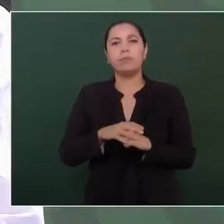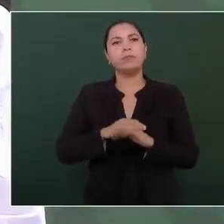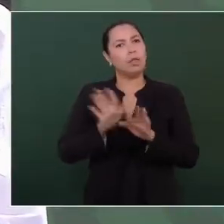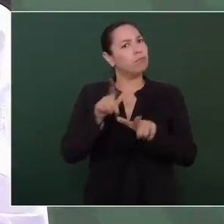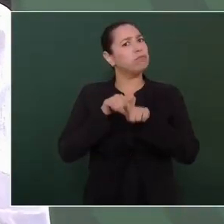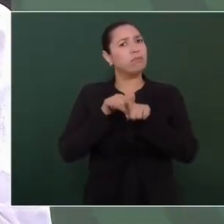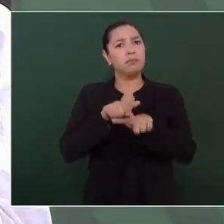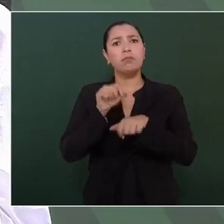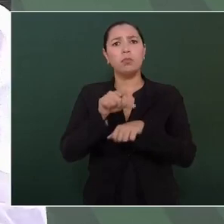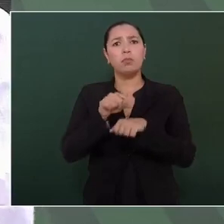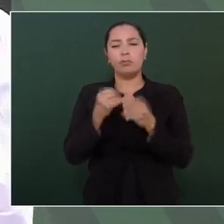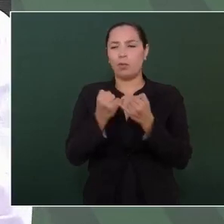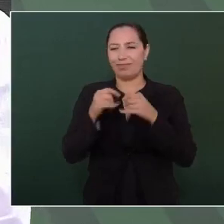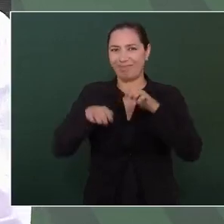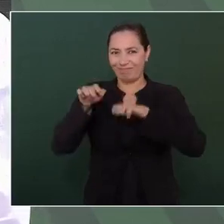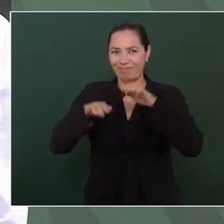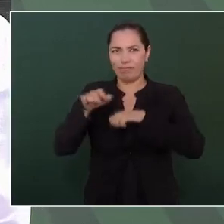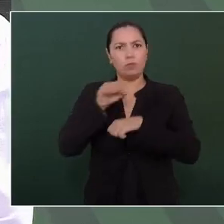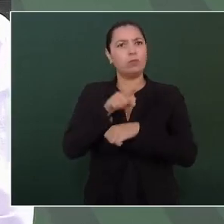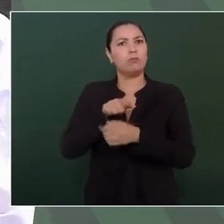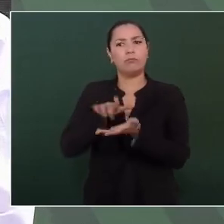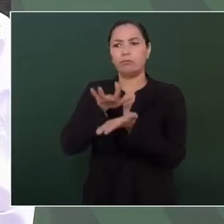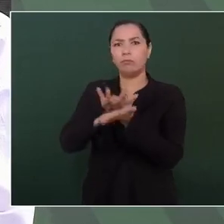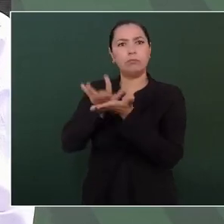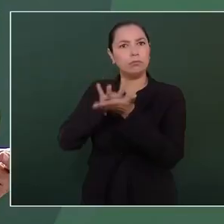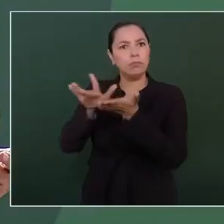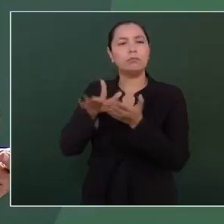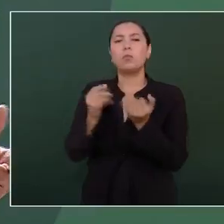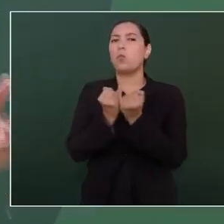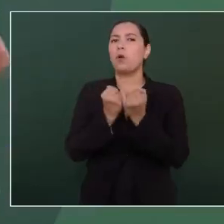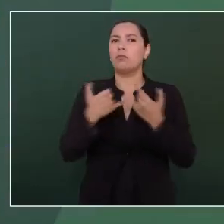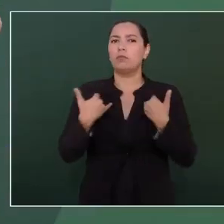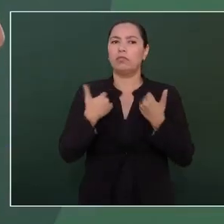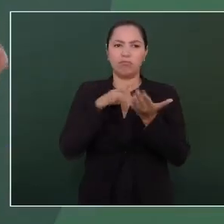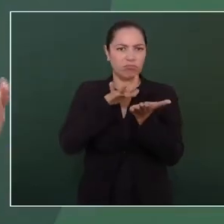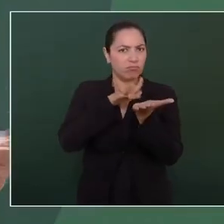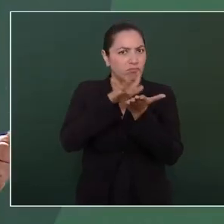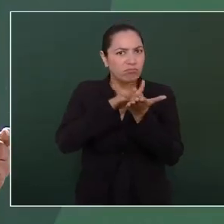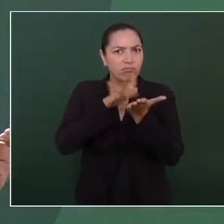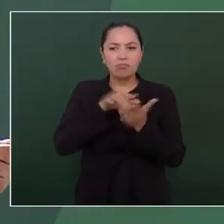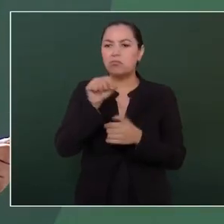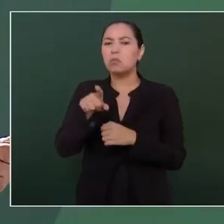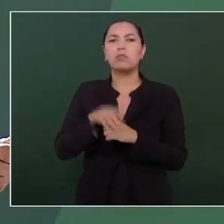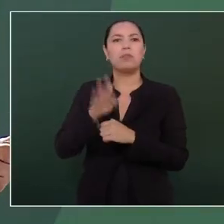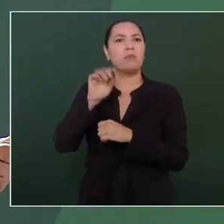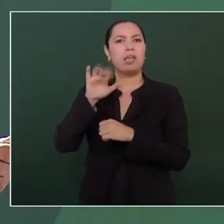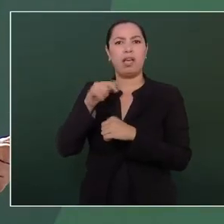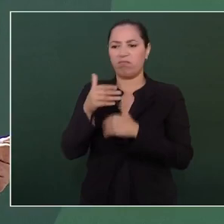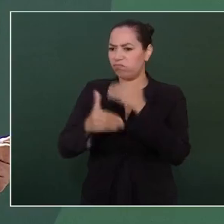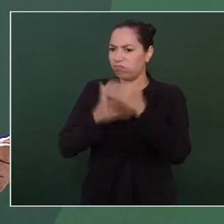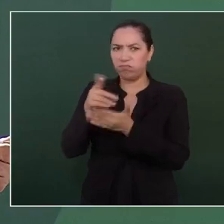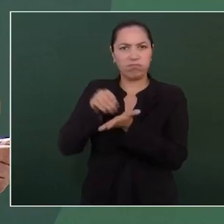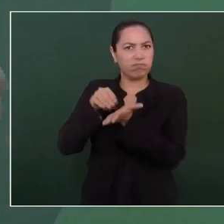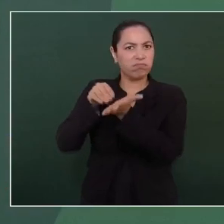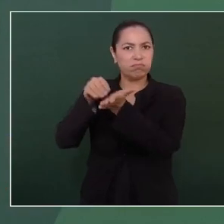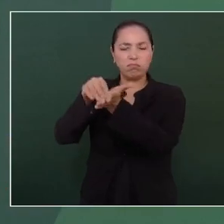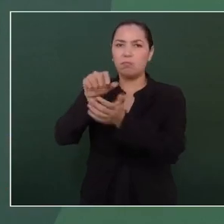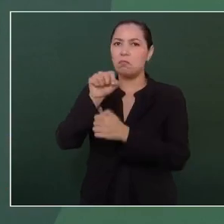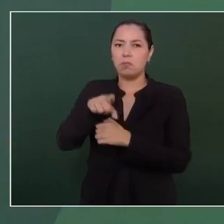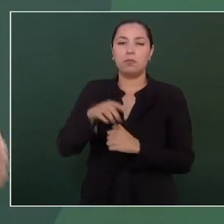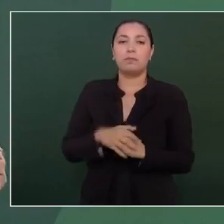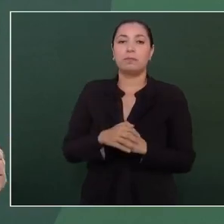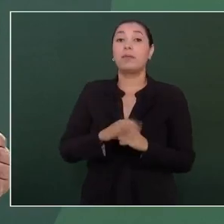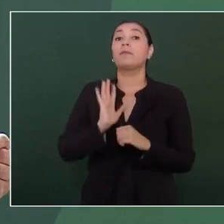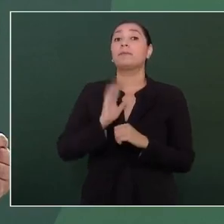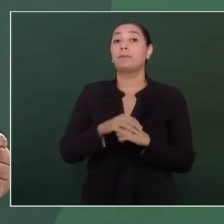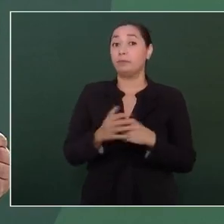mayor, se va a seguir apoyando a los jóvenes, continúan las becas. Dos